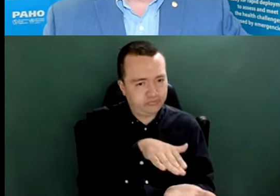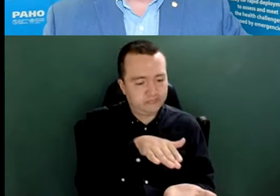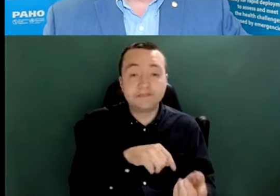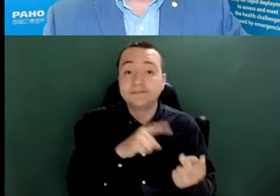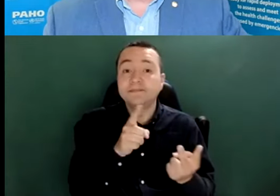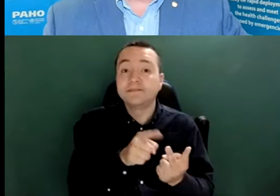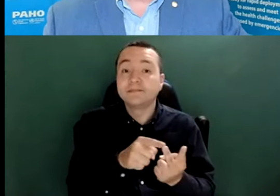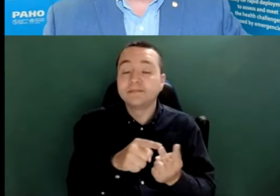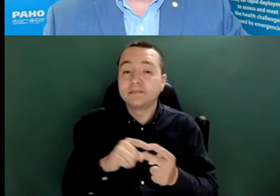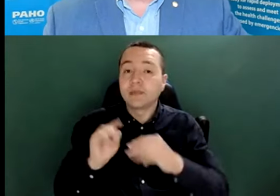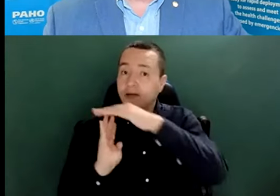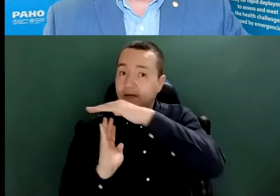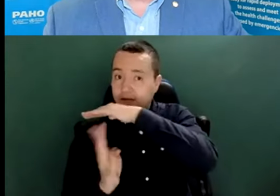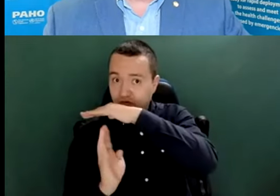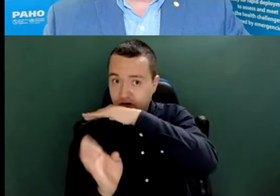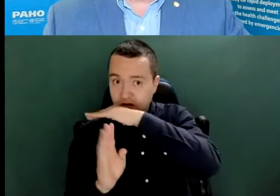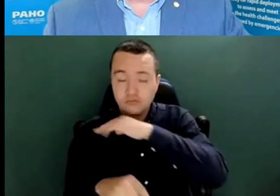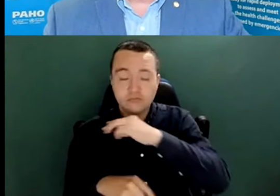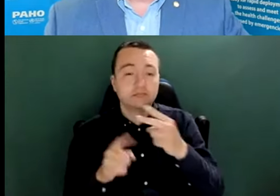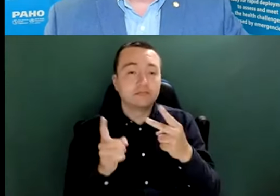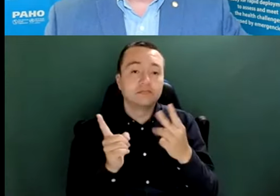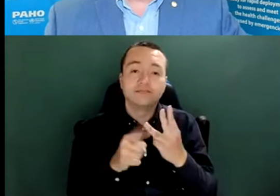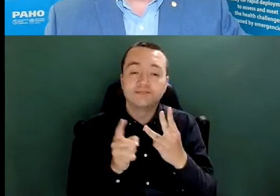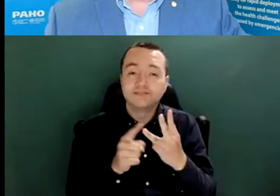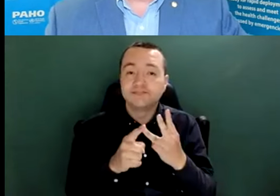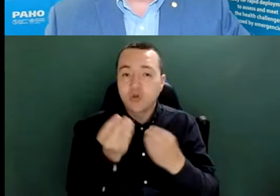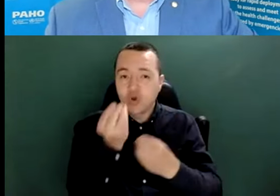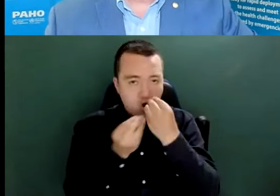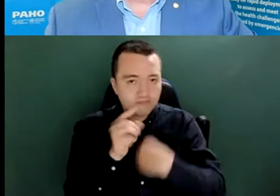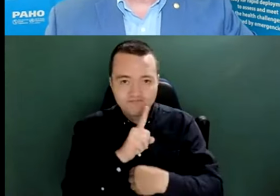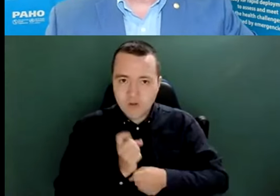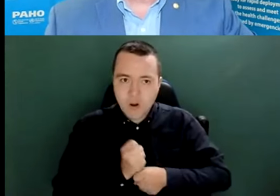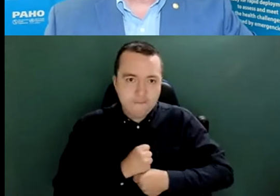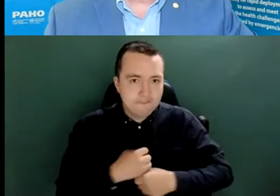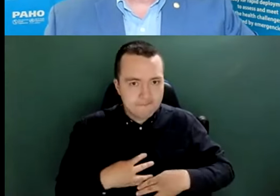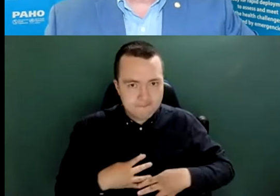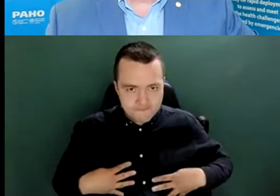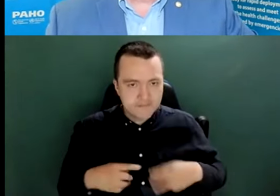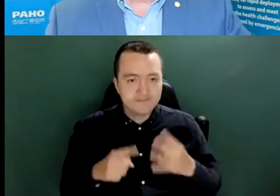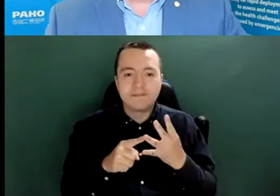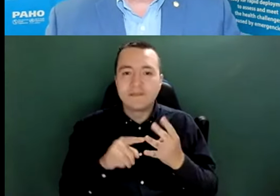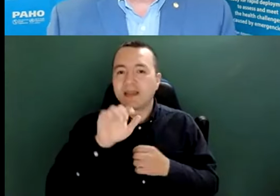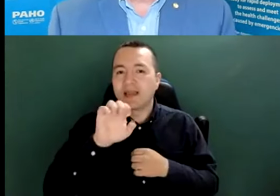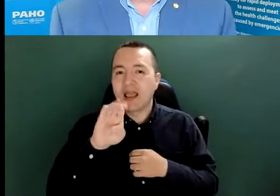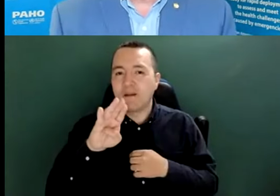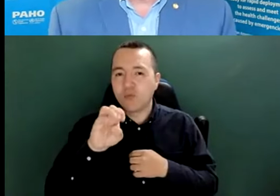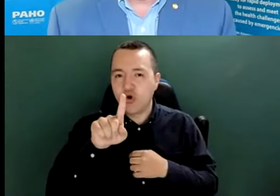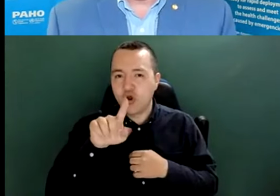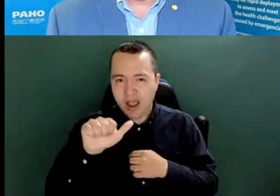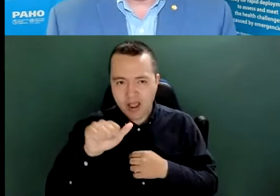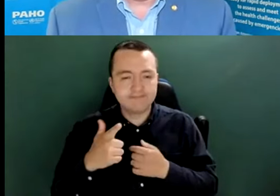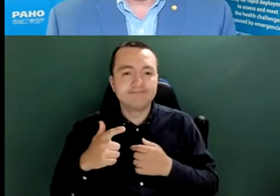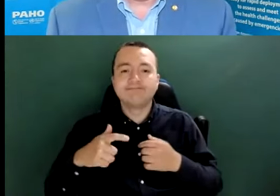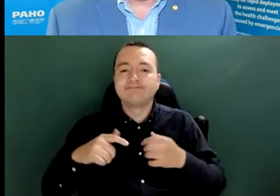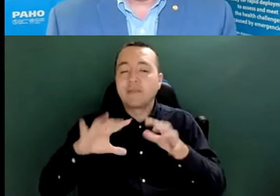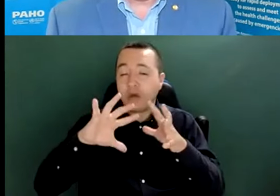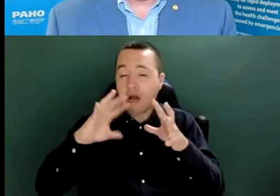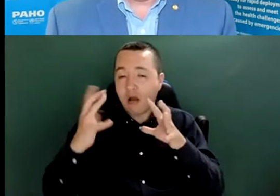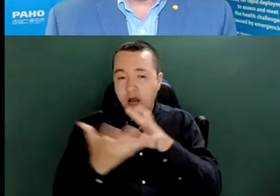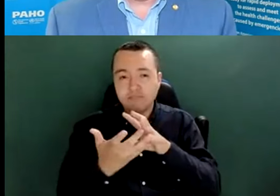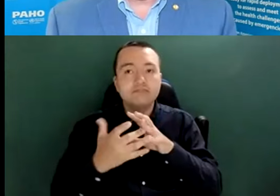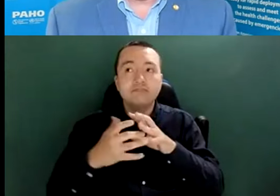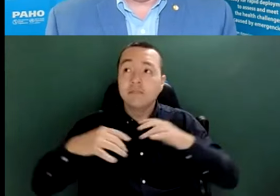desnutrición, desastres naturales, Ebola, el impacto de cambio climático y sistemas de salud